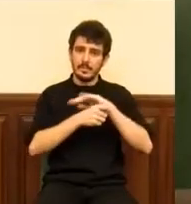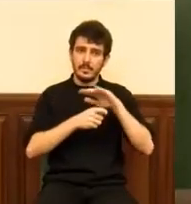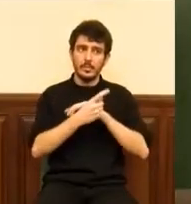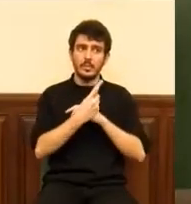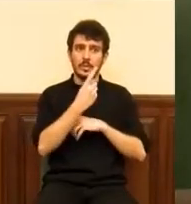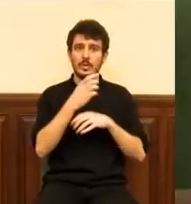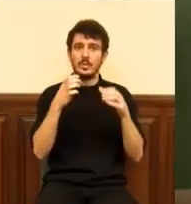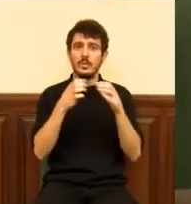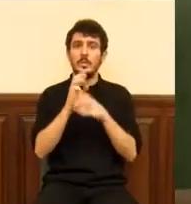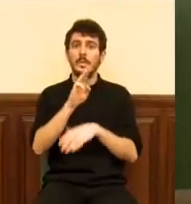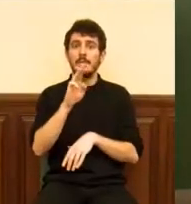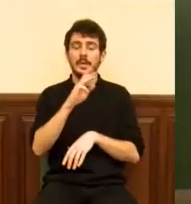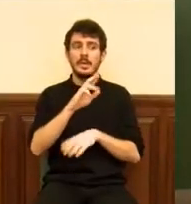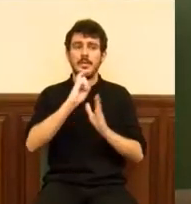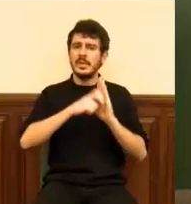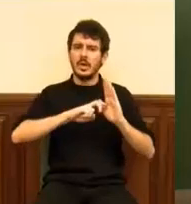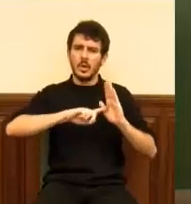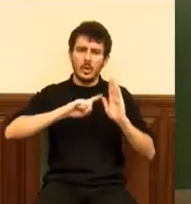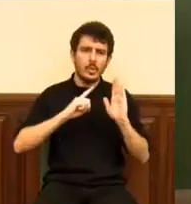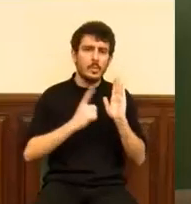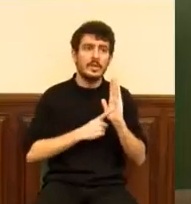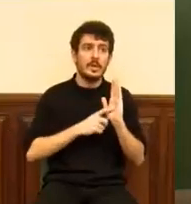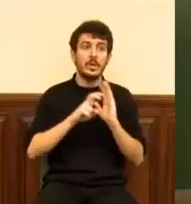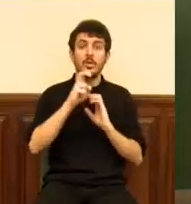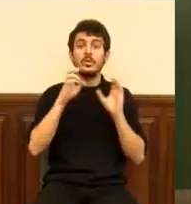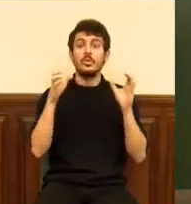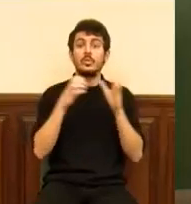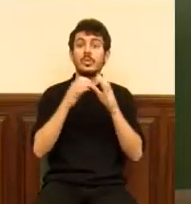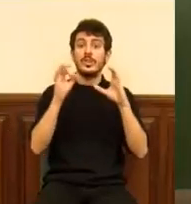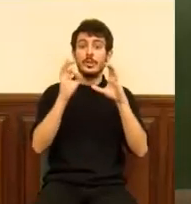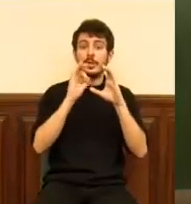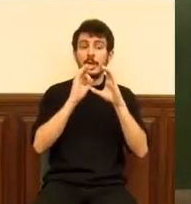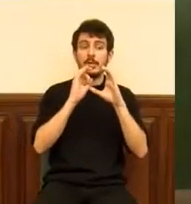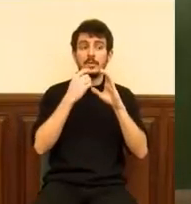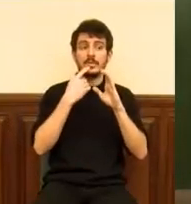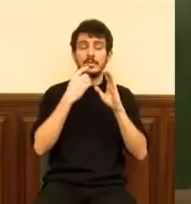es una enmienda a la totalidad, y por parte de Ciudadanos,